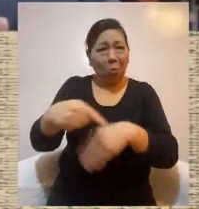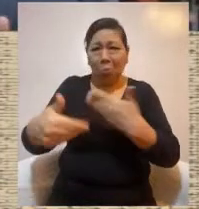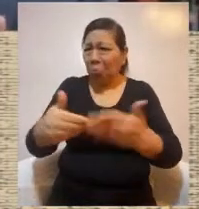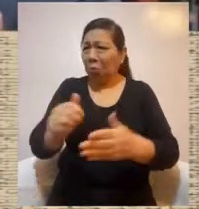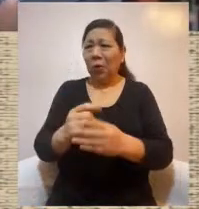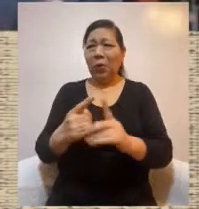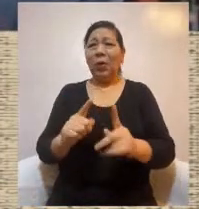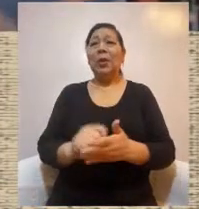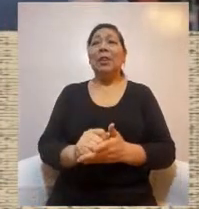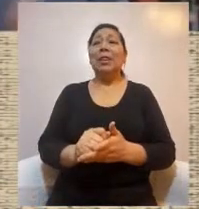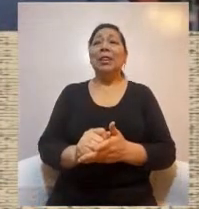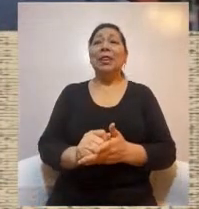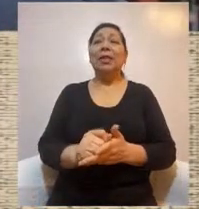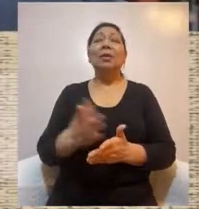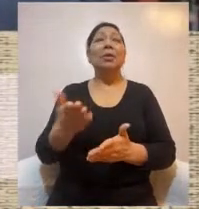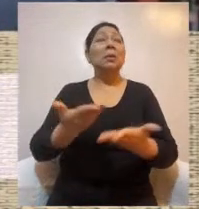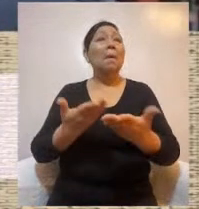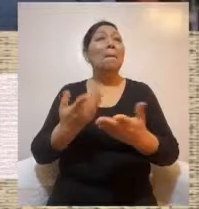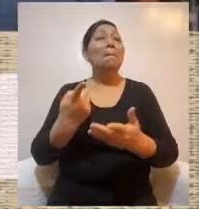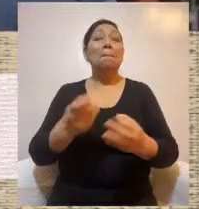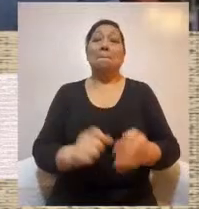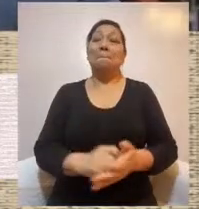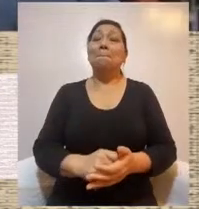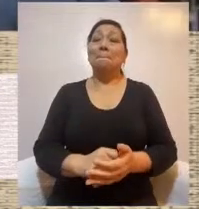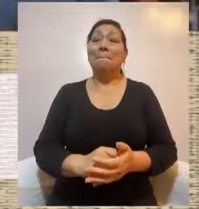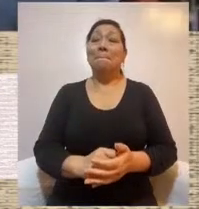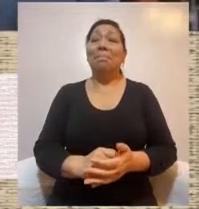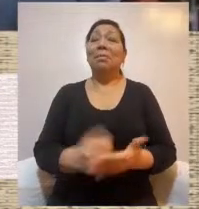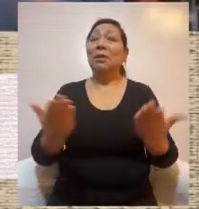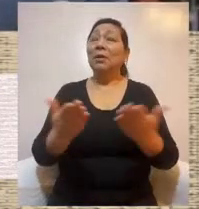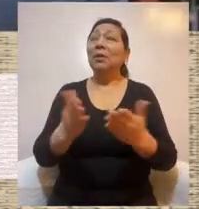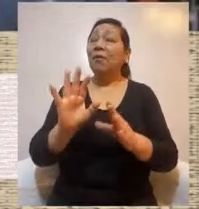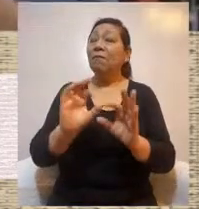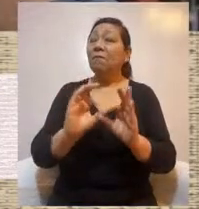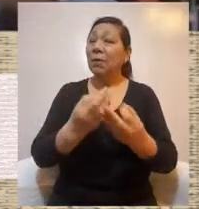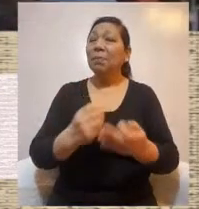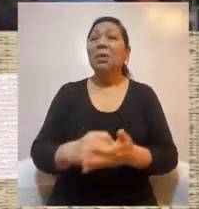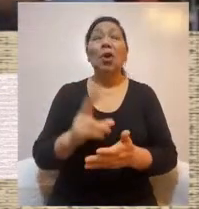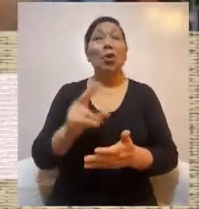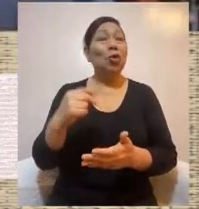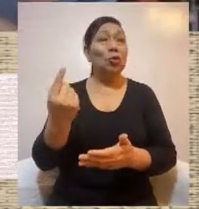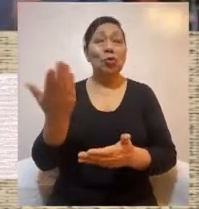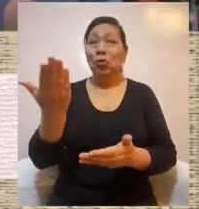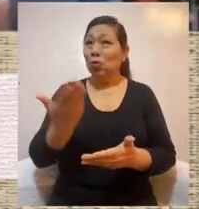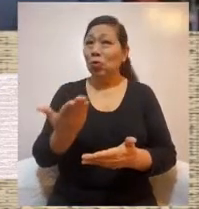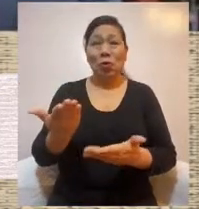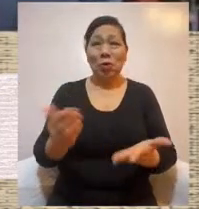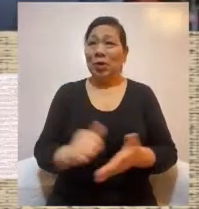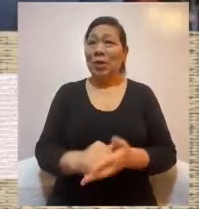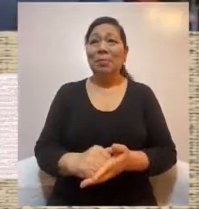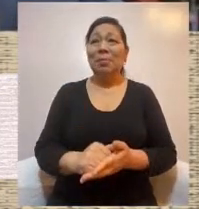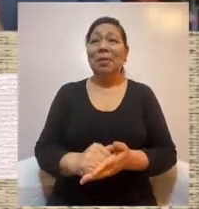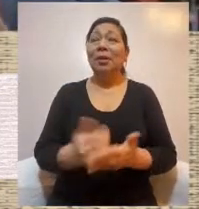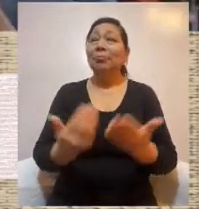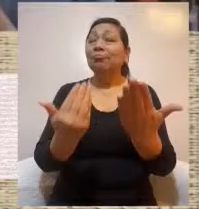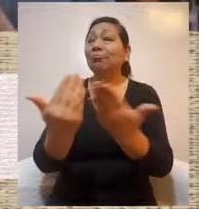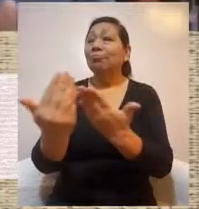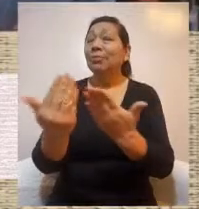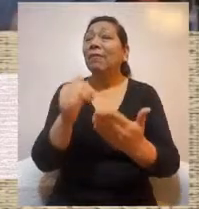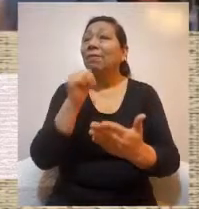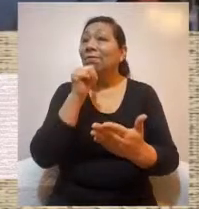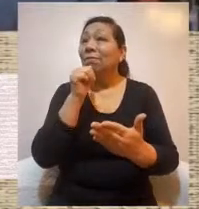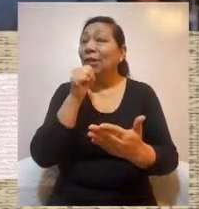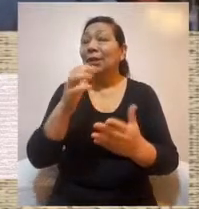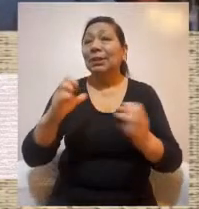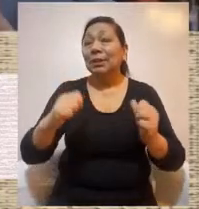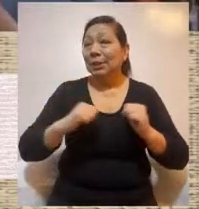cual, según ella, pues ocasiona un severo perjuicio al entorno familiar, porque no solamente estamos en un caso relacionado